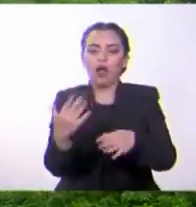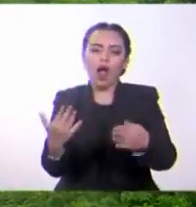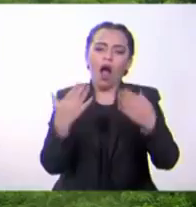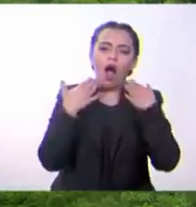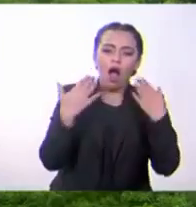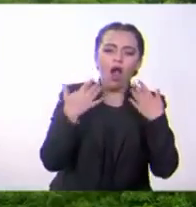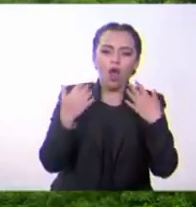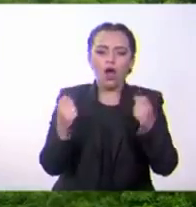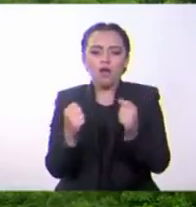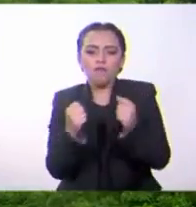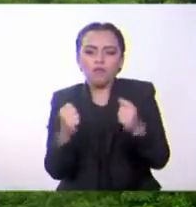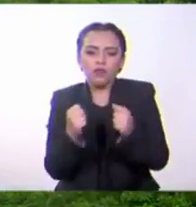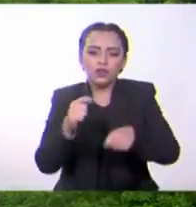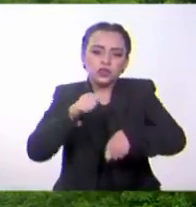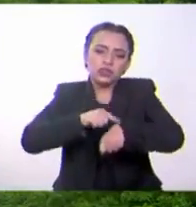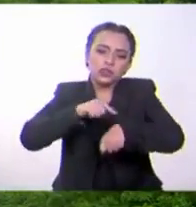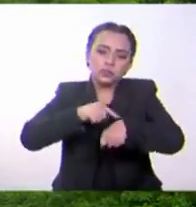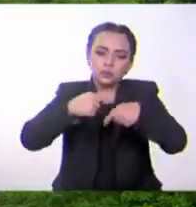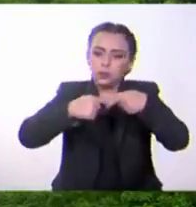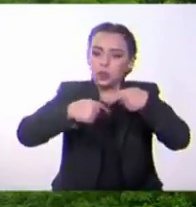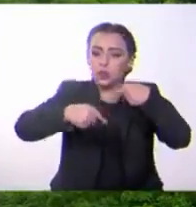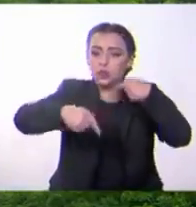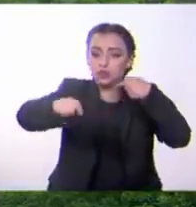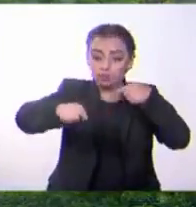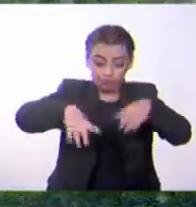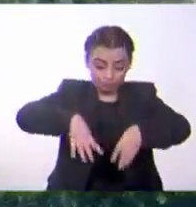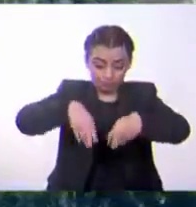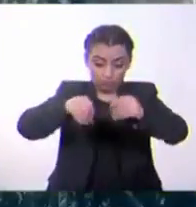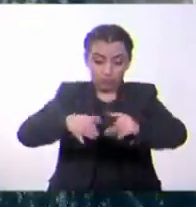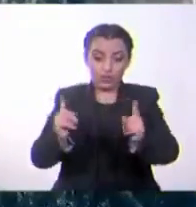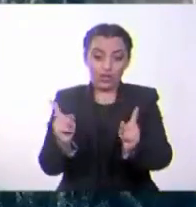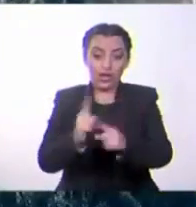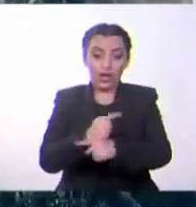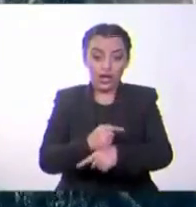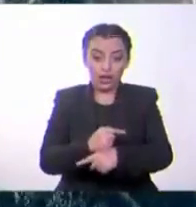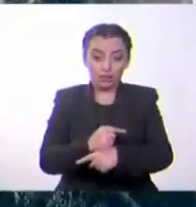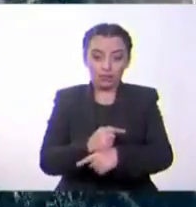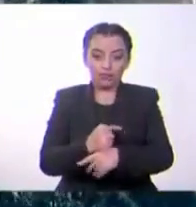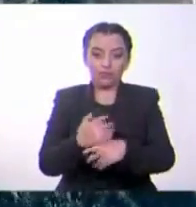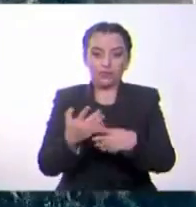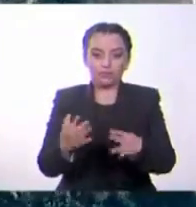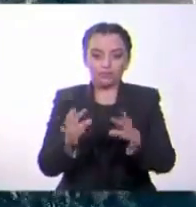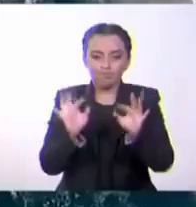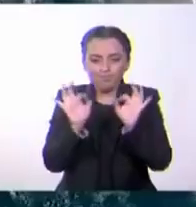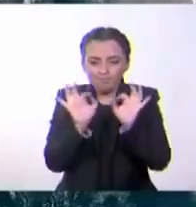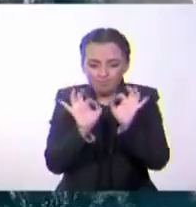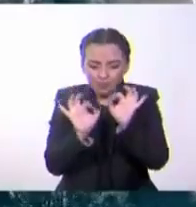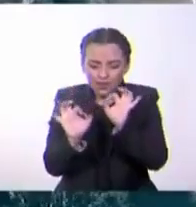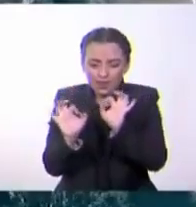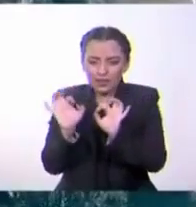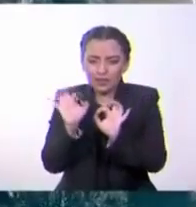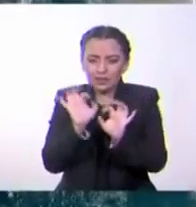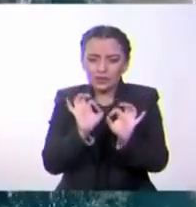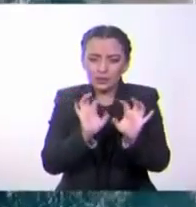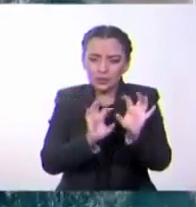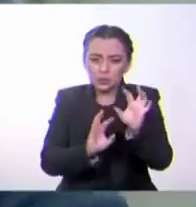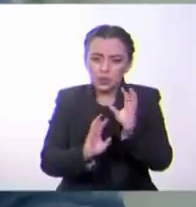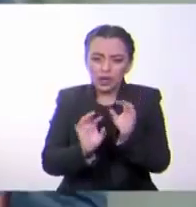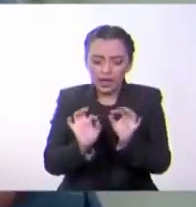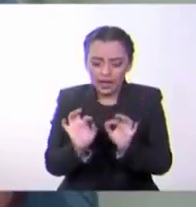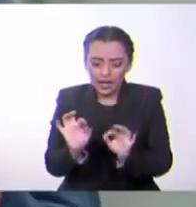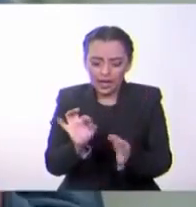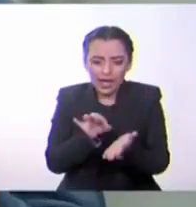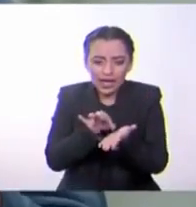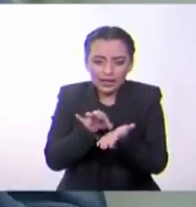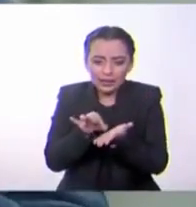largo de tiempo. Pero también hay otras cosas que influyen, como microorganismos y otros seres vivos.